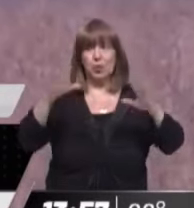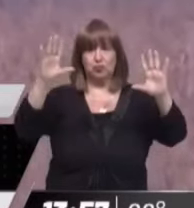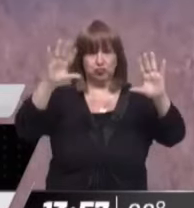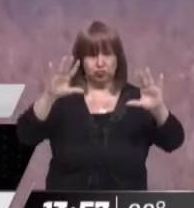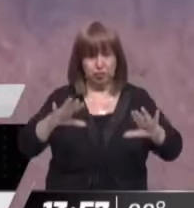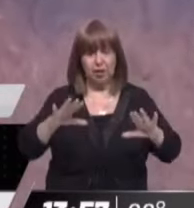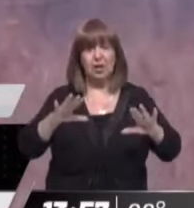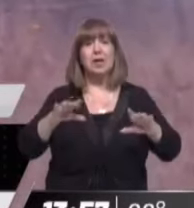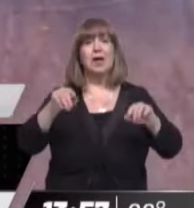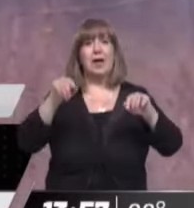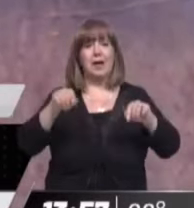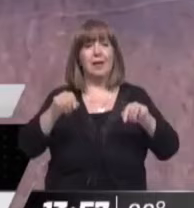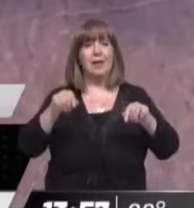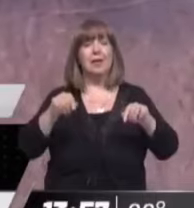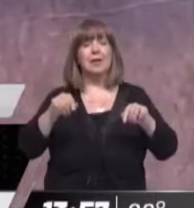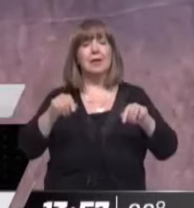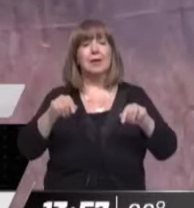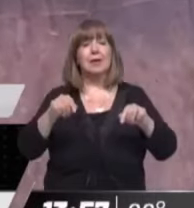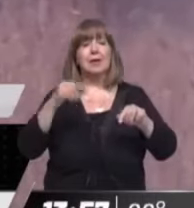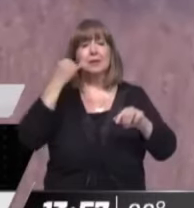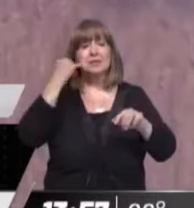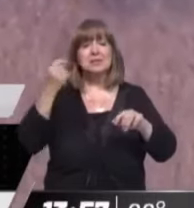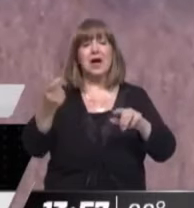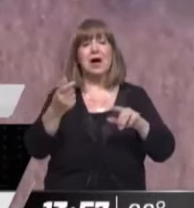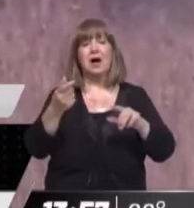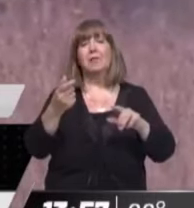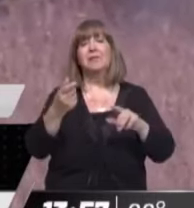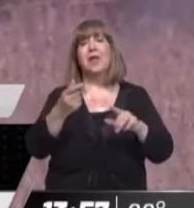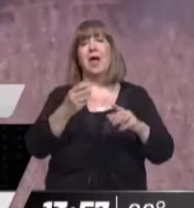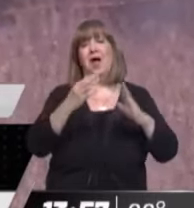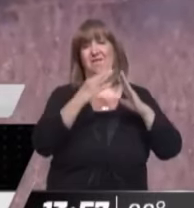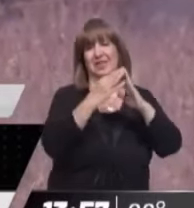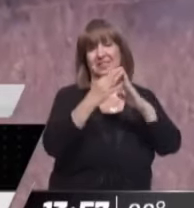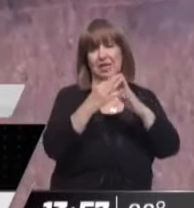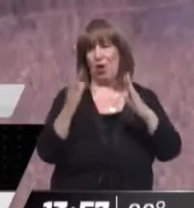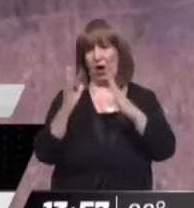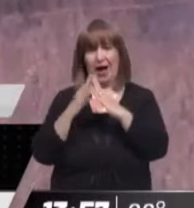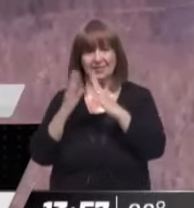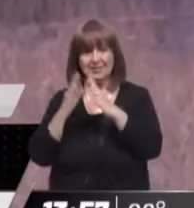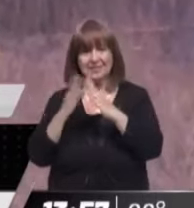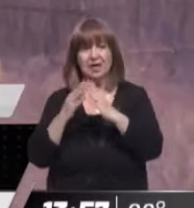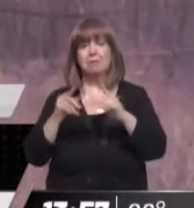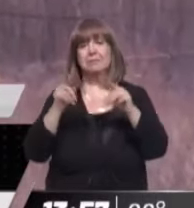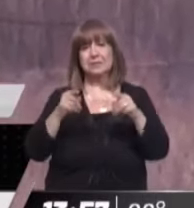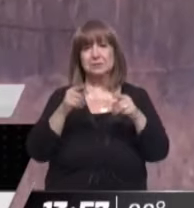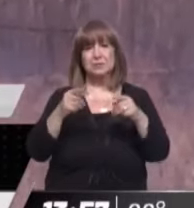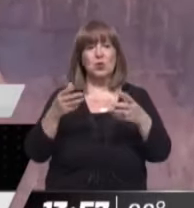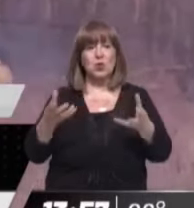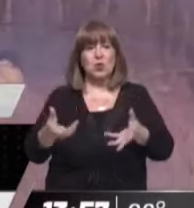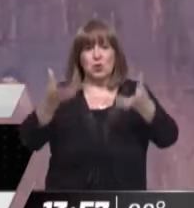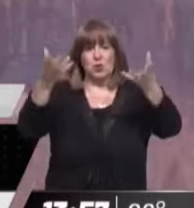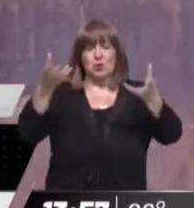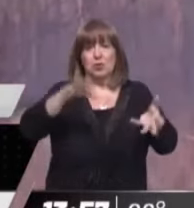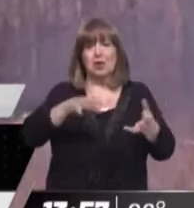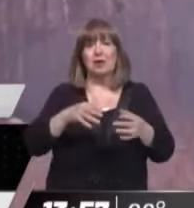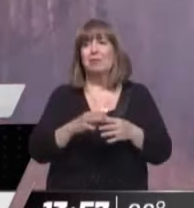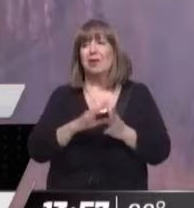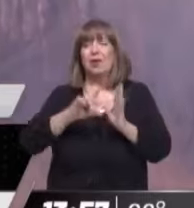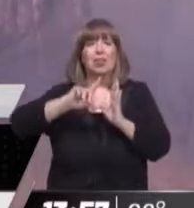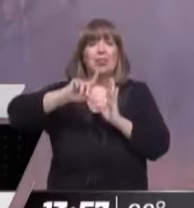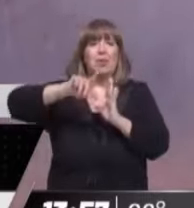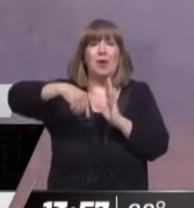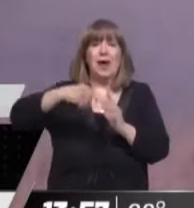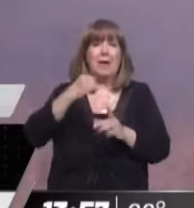se extendieron las llamas. Los vecinos hacen lo propio, pero claro, como les contaba al principio, 20 minutos, media